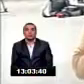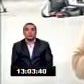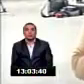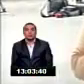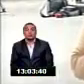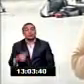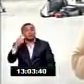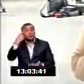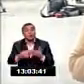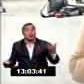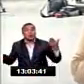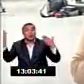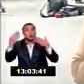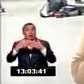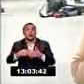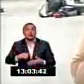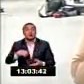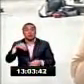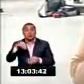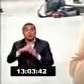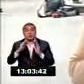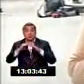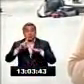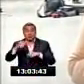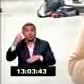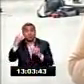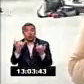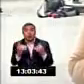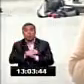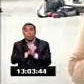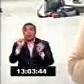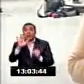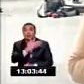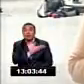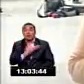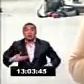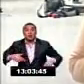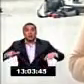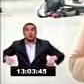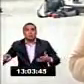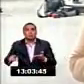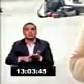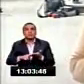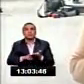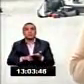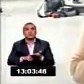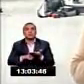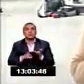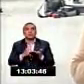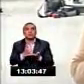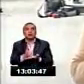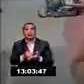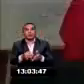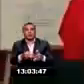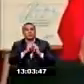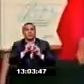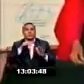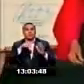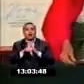Para finalizar, nada más contarles que aquí en el Palacio de Carondelet esta mañana el presidente Lenín Moreno se reunió con los beneficiarios de los créditos de